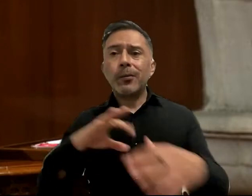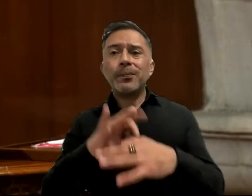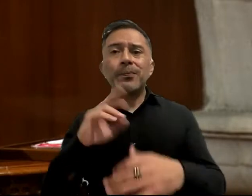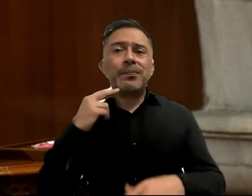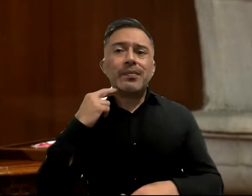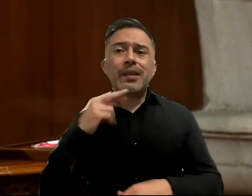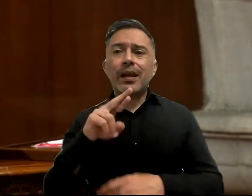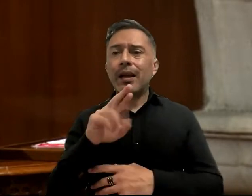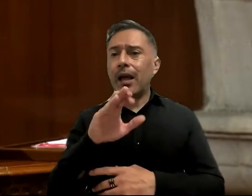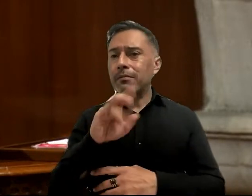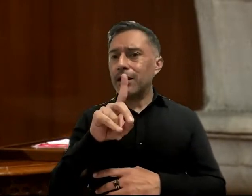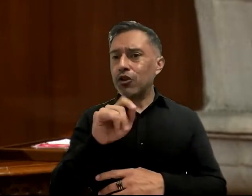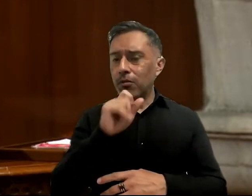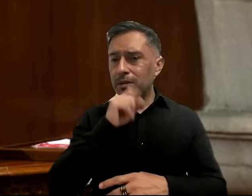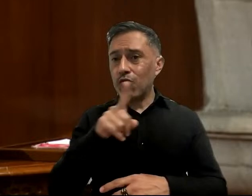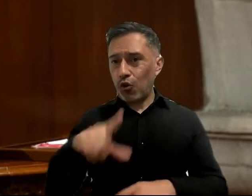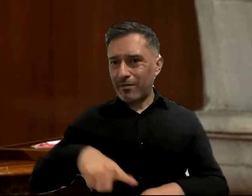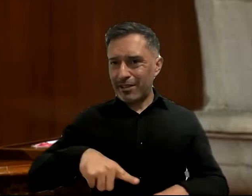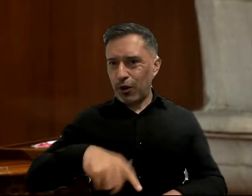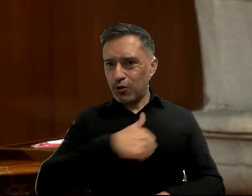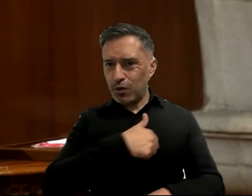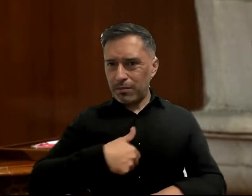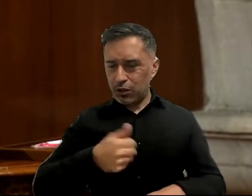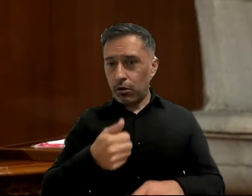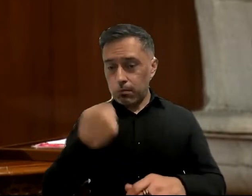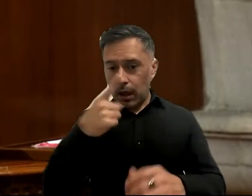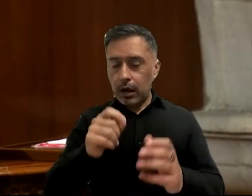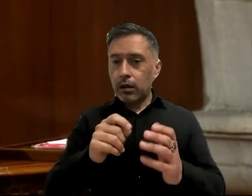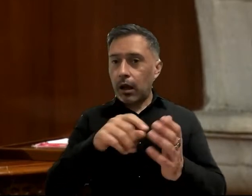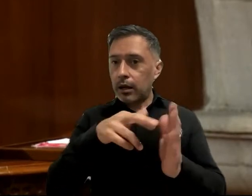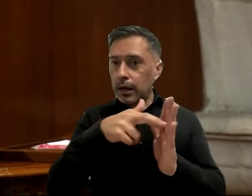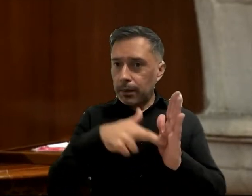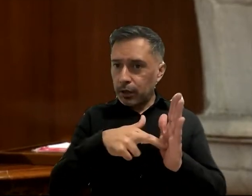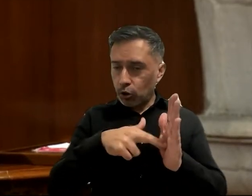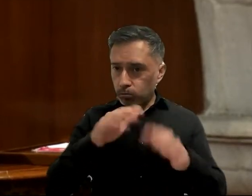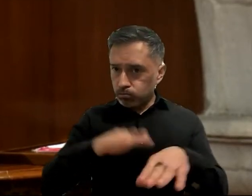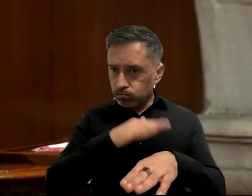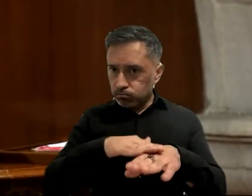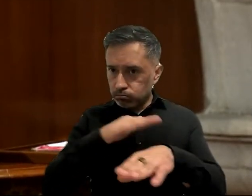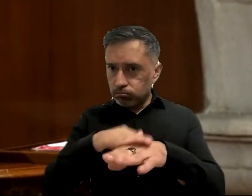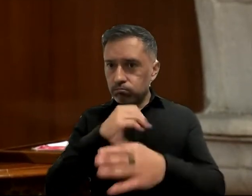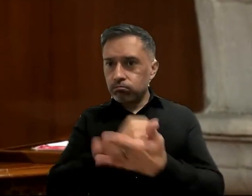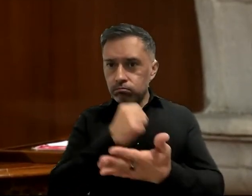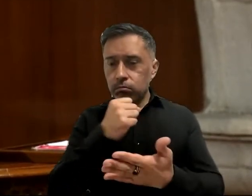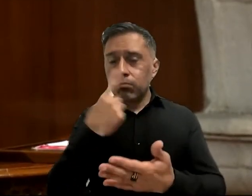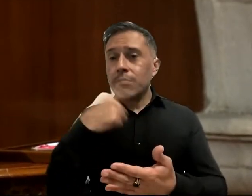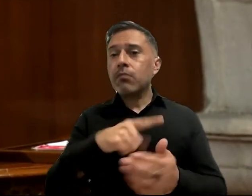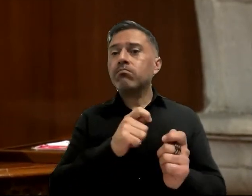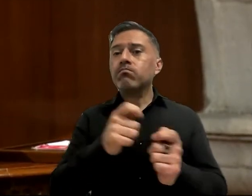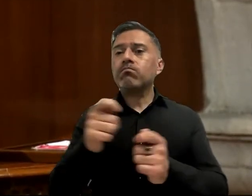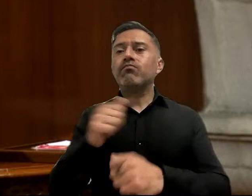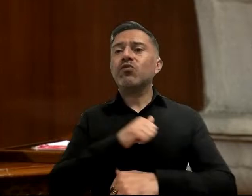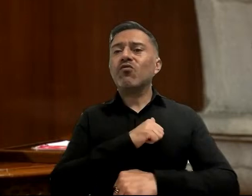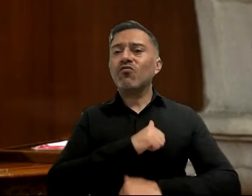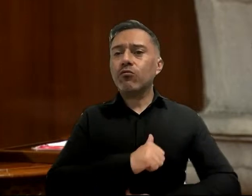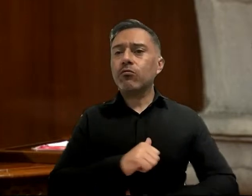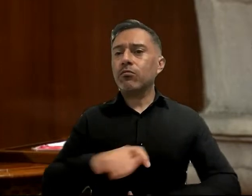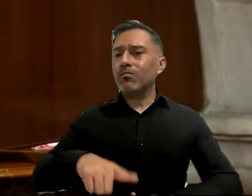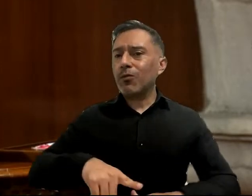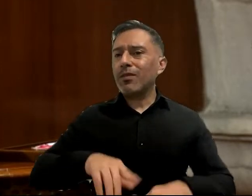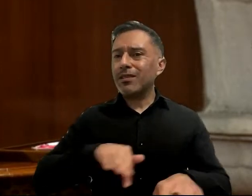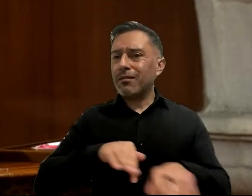del ayuntamiento para aprobar el reglamento interno con el objeto de normar las funciones y atribuciones